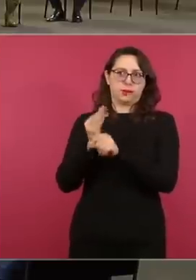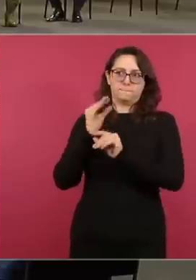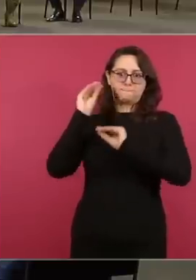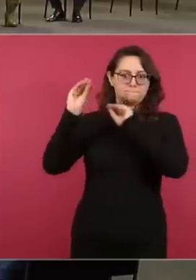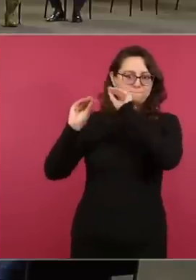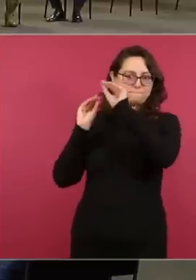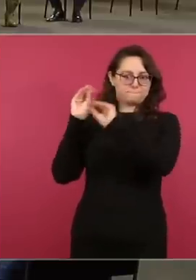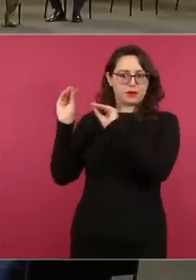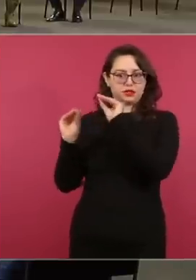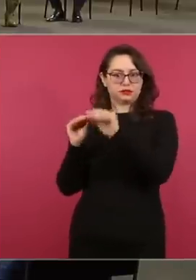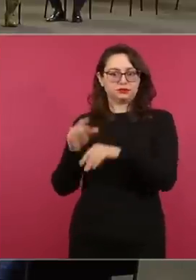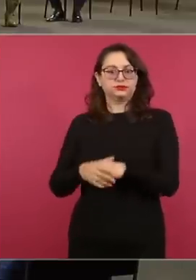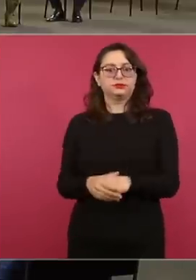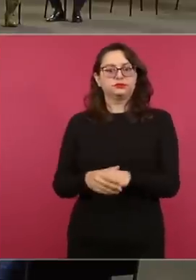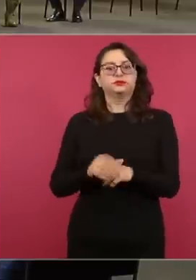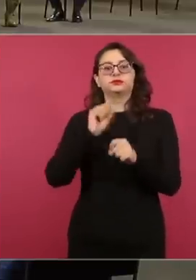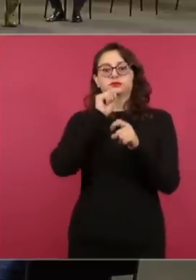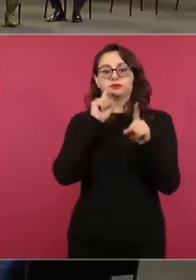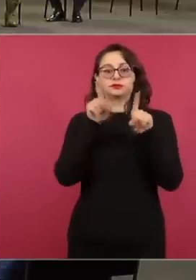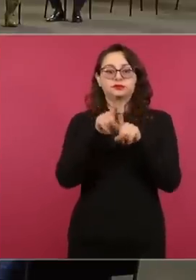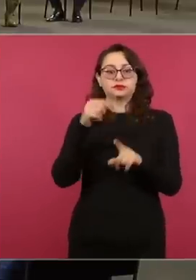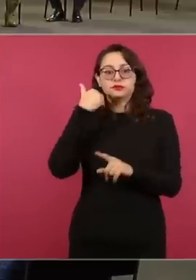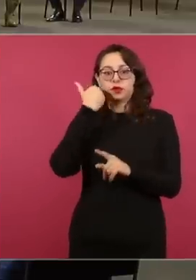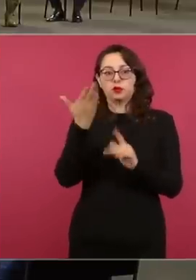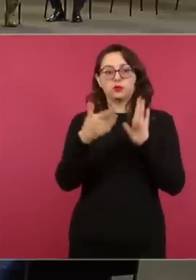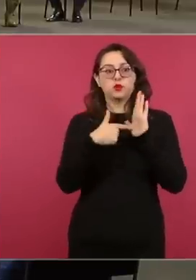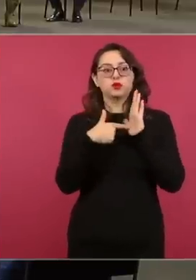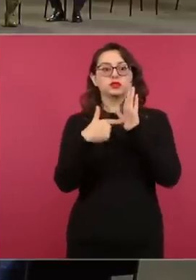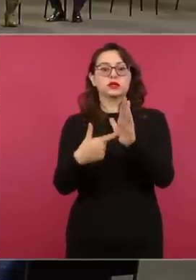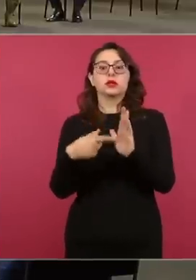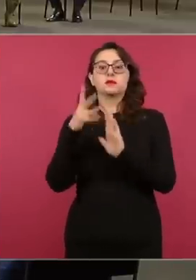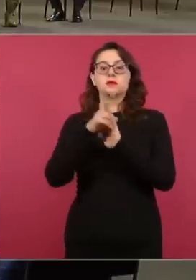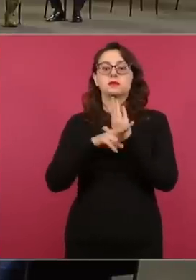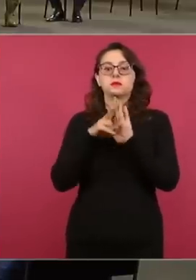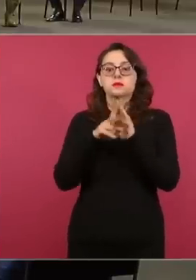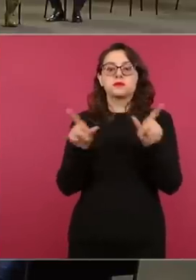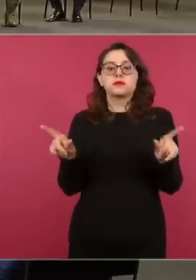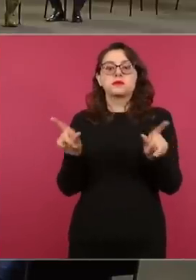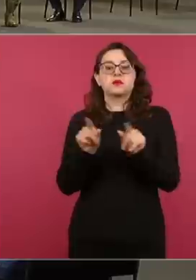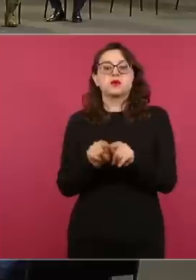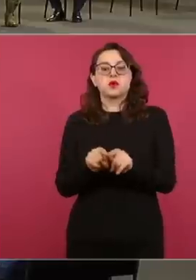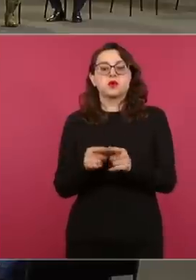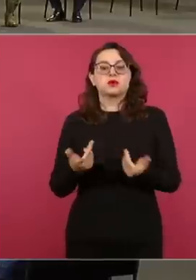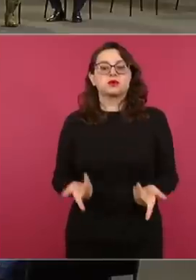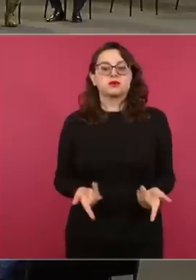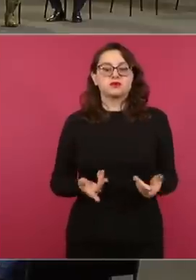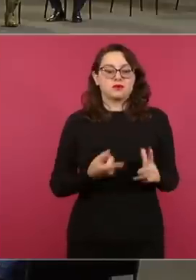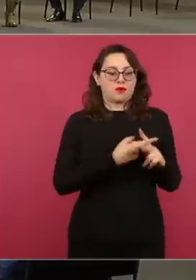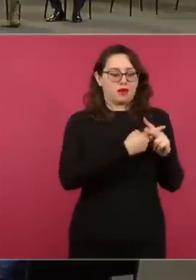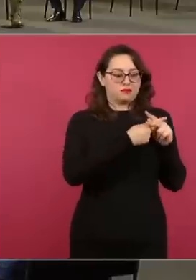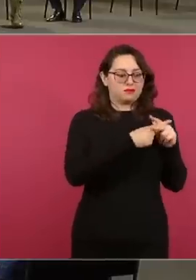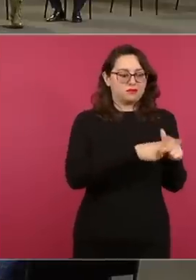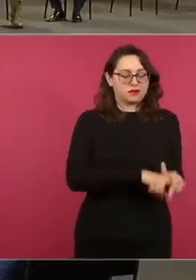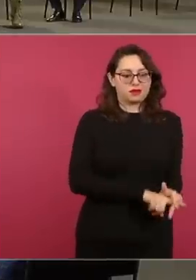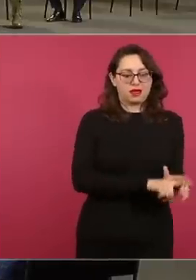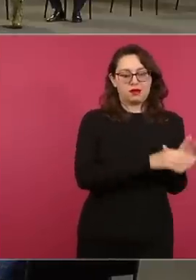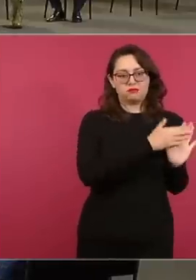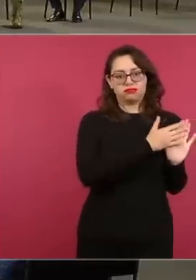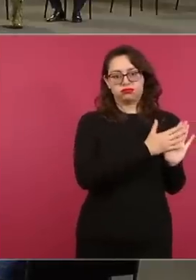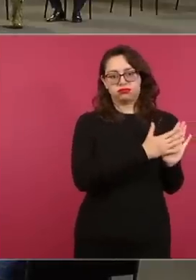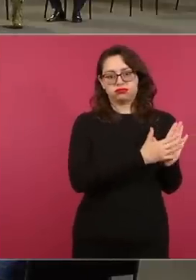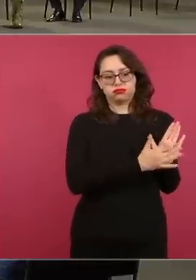traemos un video muy pequeño este para Para que vean ahora sí que en dónde empezamos Y dónde estamos hoy